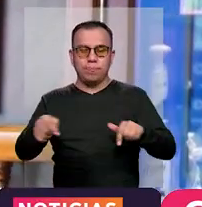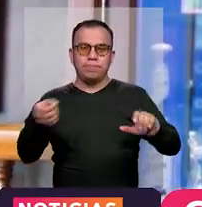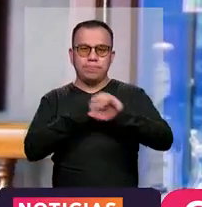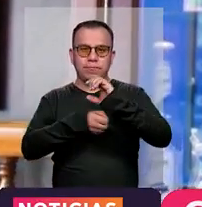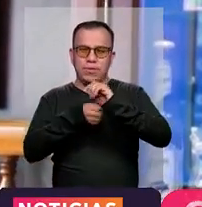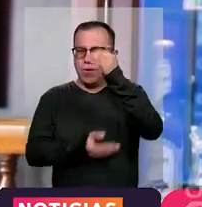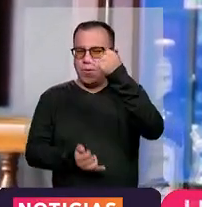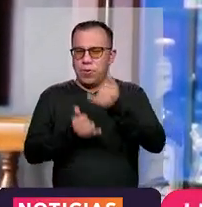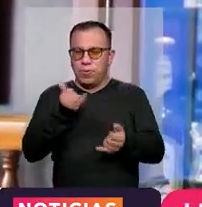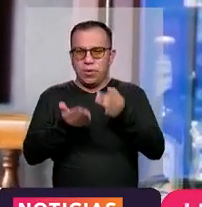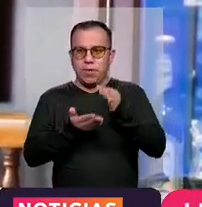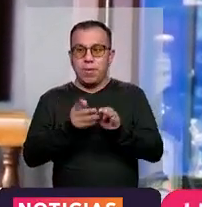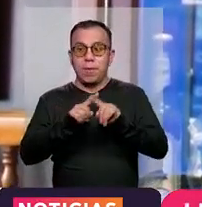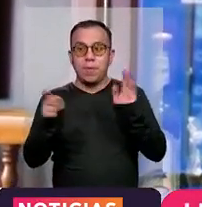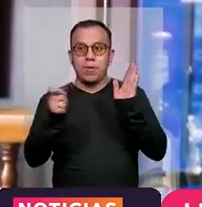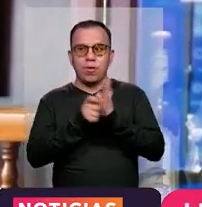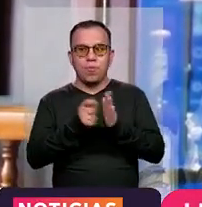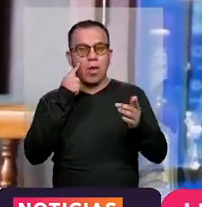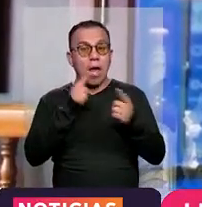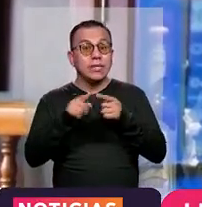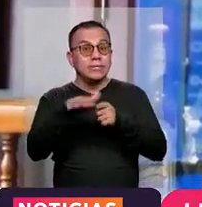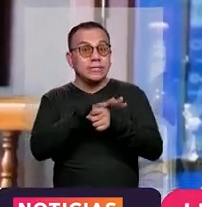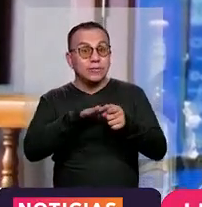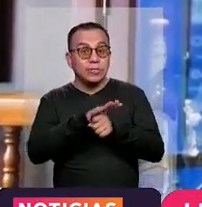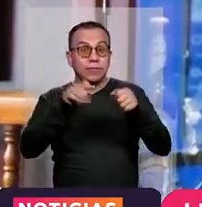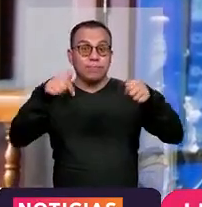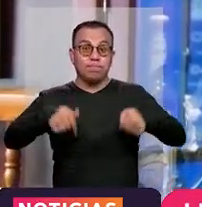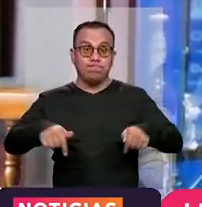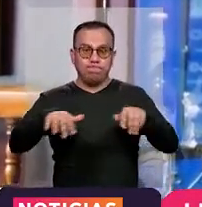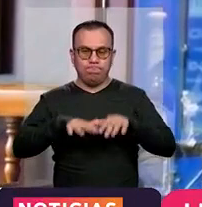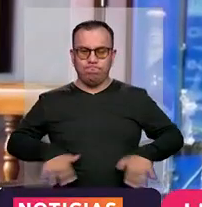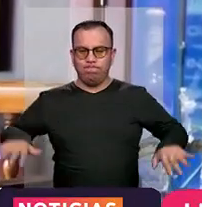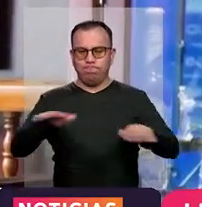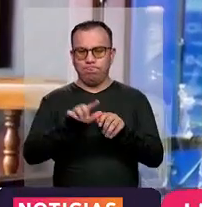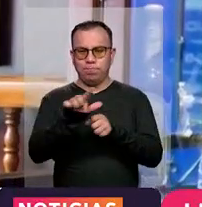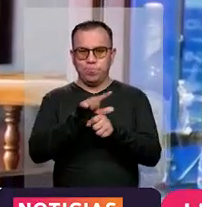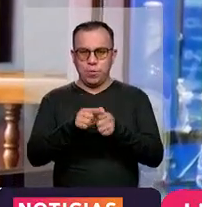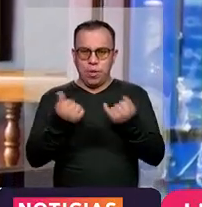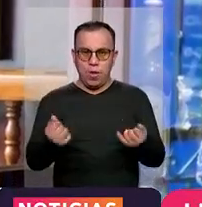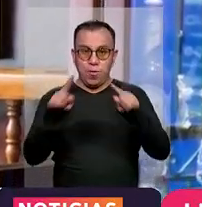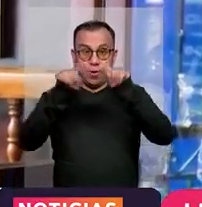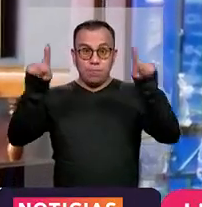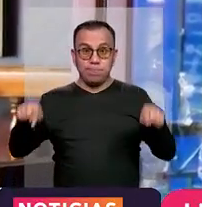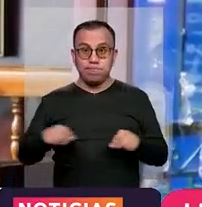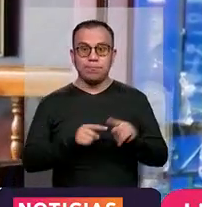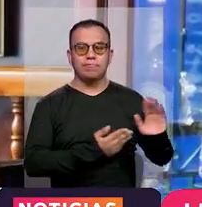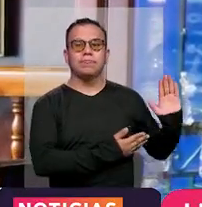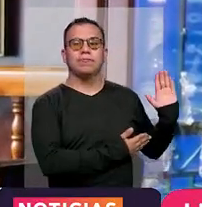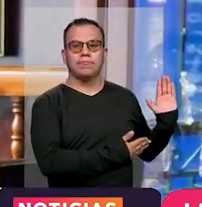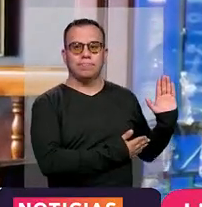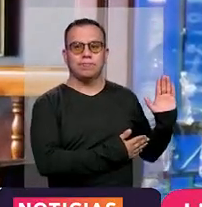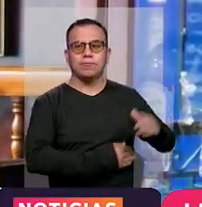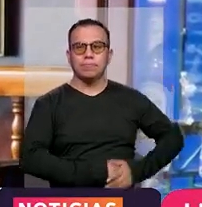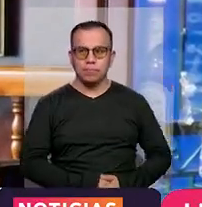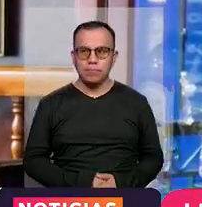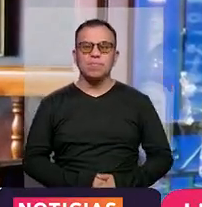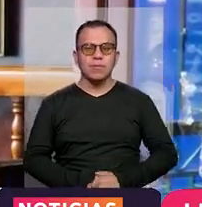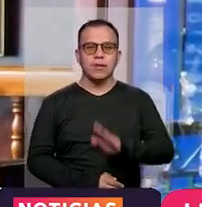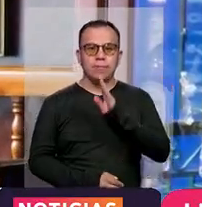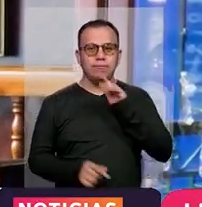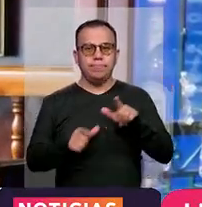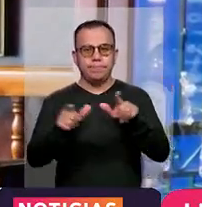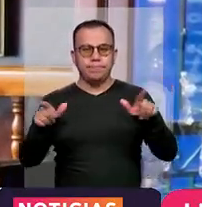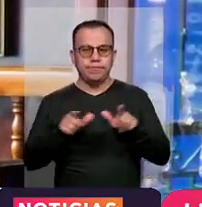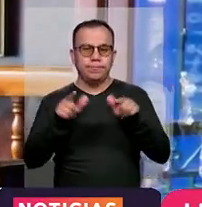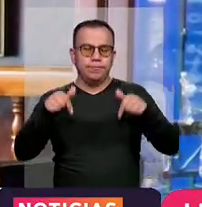por última vez pero no fue la única ocasión en la que estuvo en este lugar pues como podemos observar en esta foto este era uno de los lugares